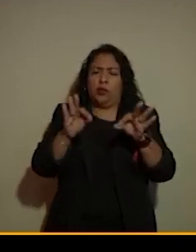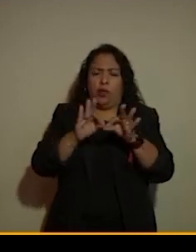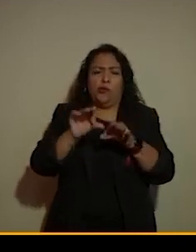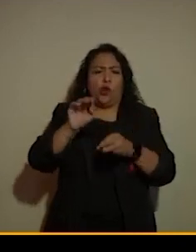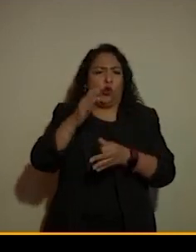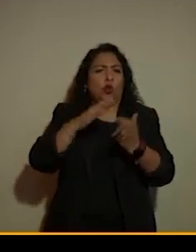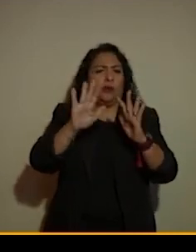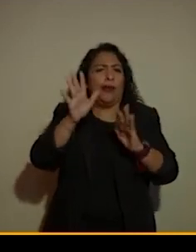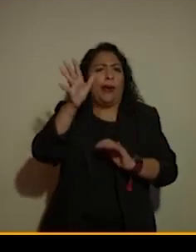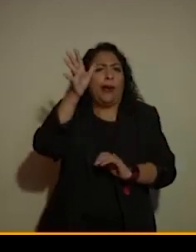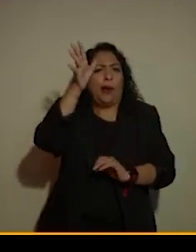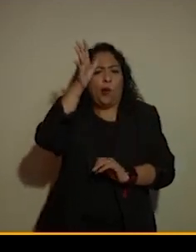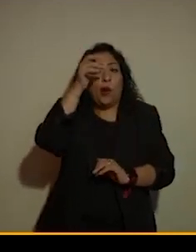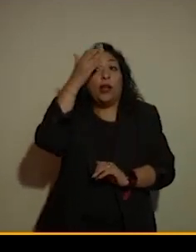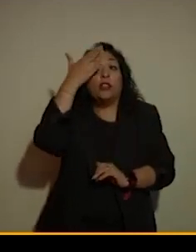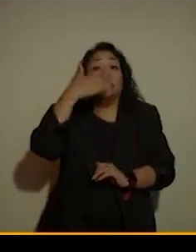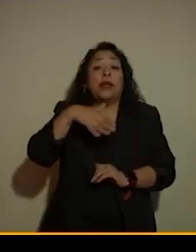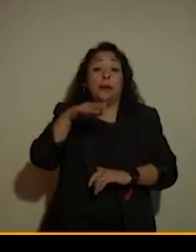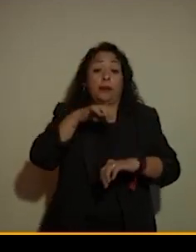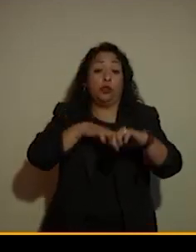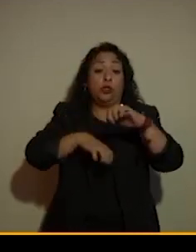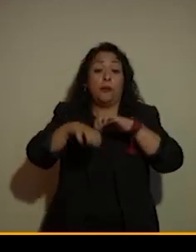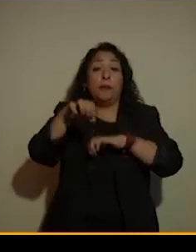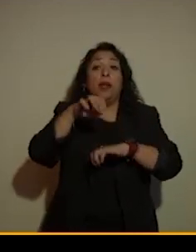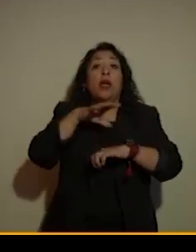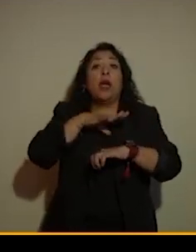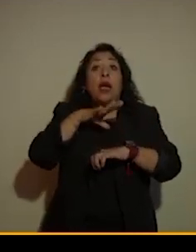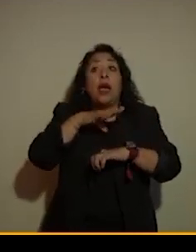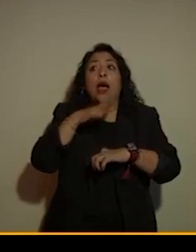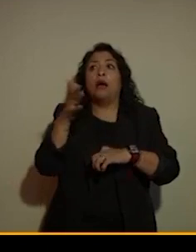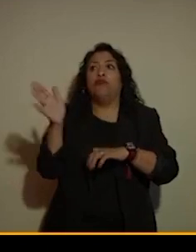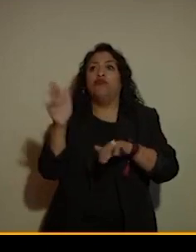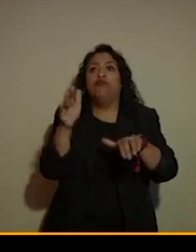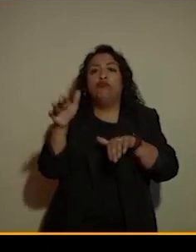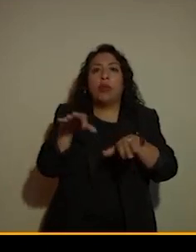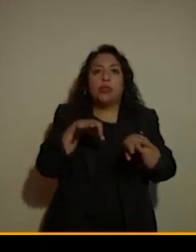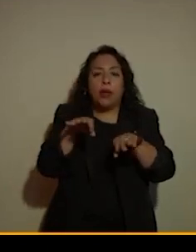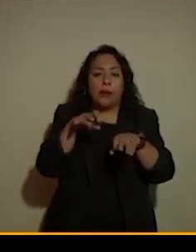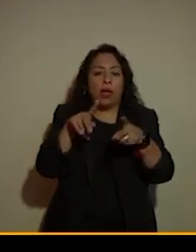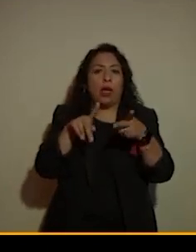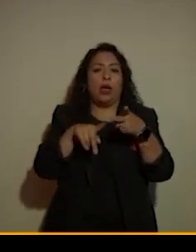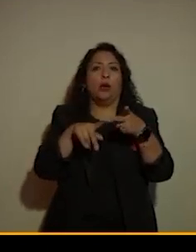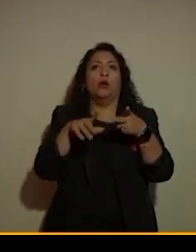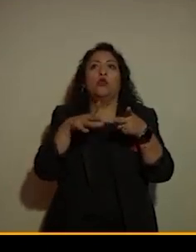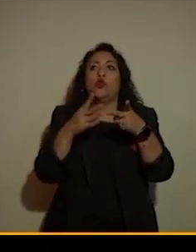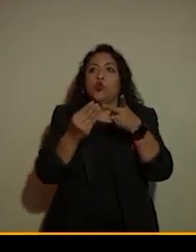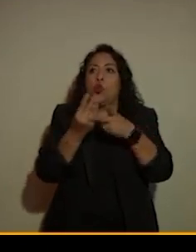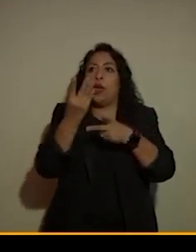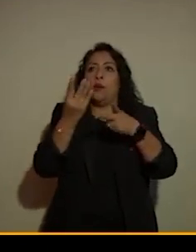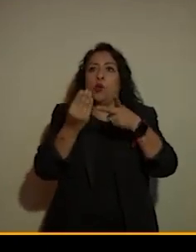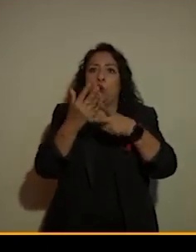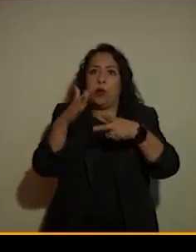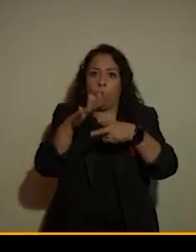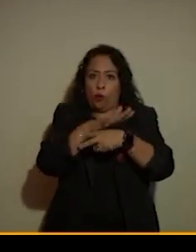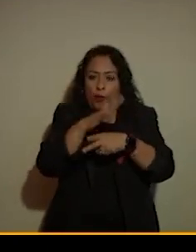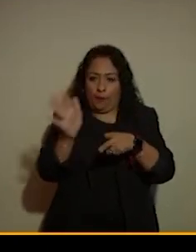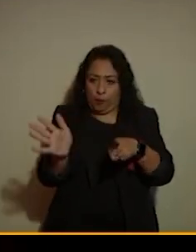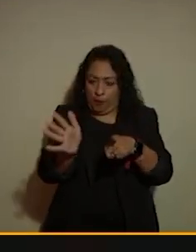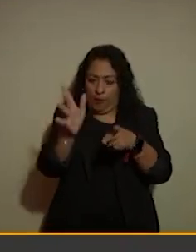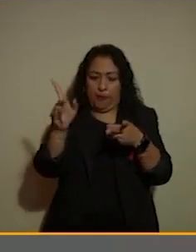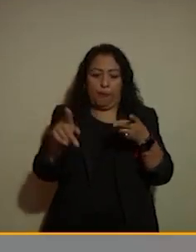humano. Sabemos que las empresas permiten la generación de empleo, impulsan innovaciones